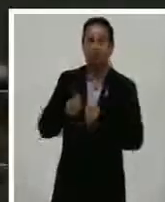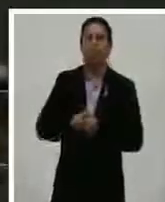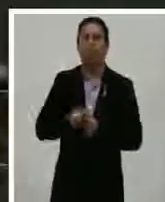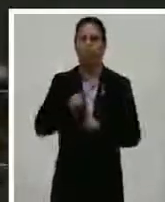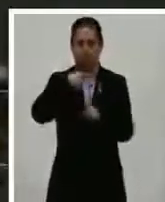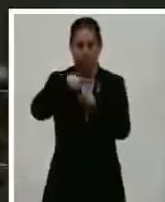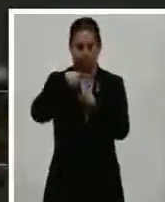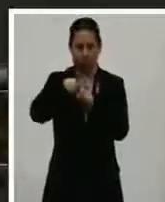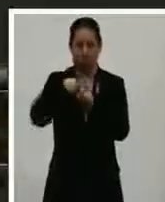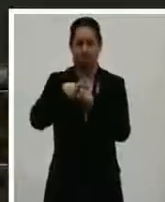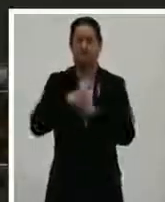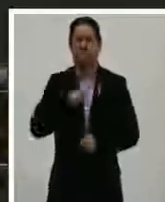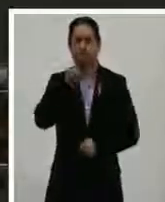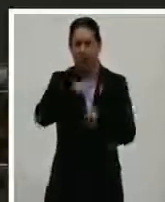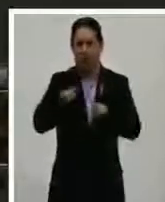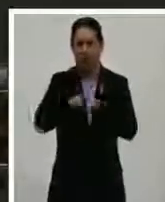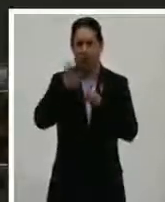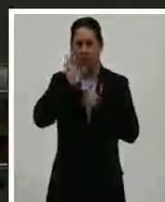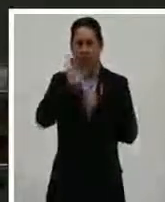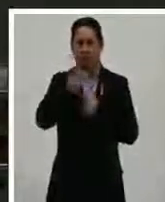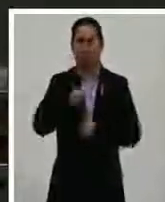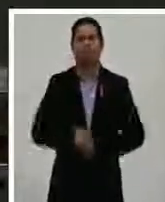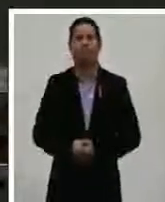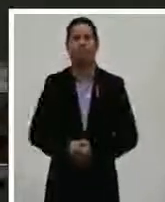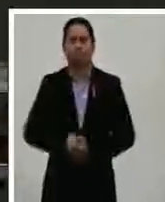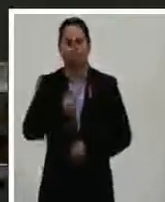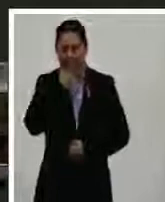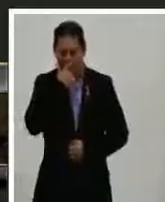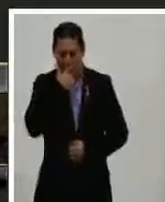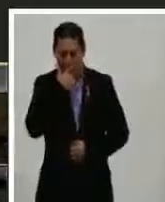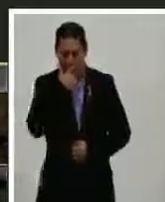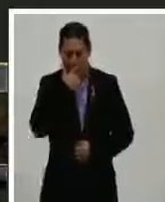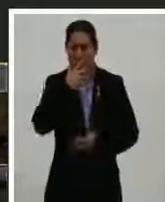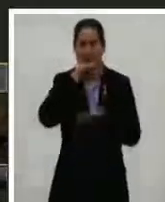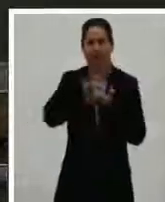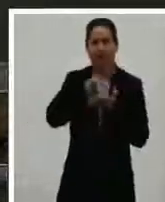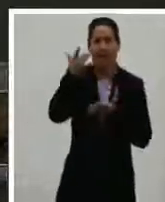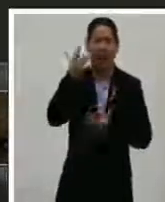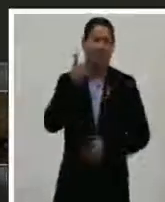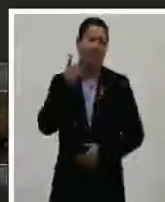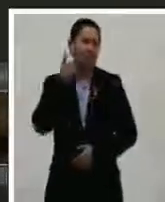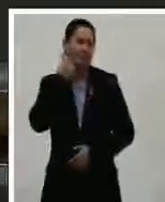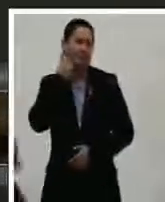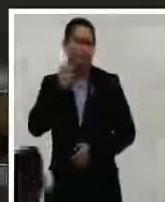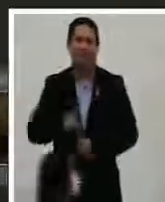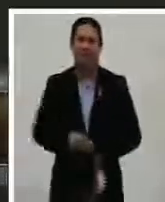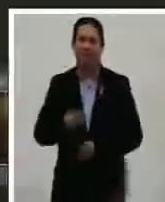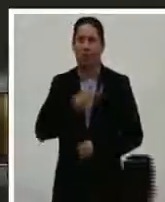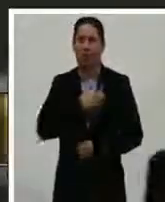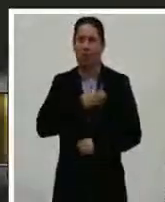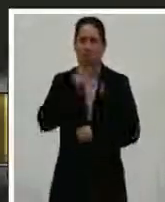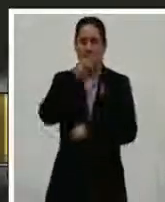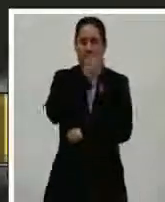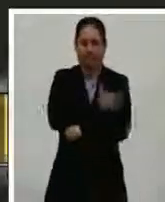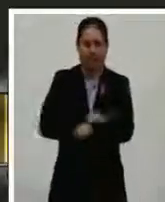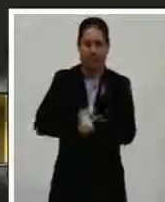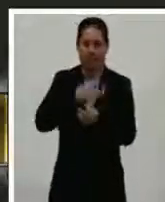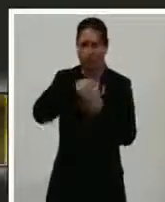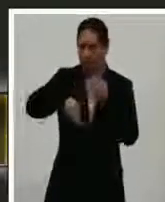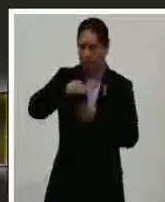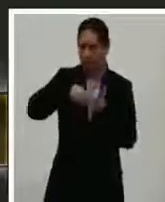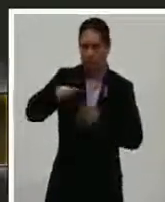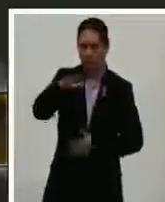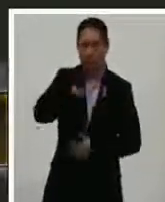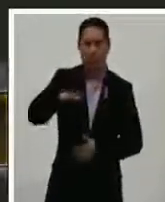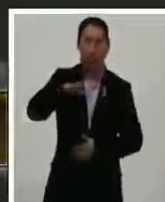presentada muchas gracias con el permiso de la presidencia muy buenas tardes a todos y todas